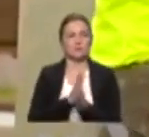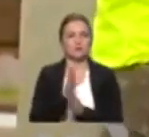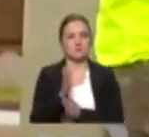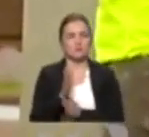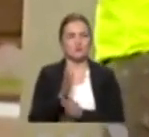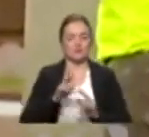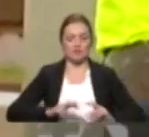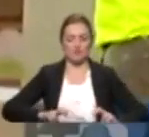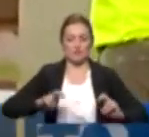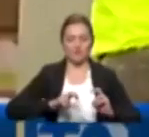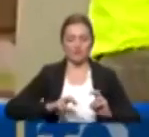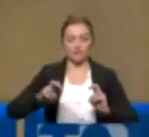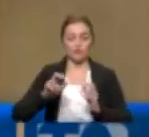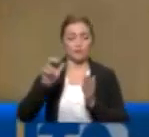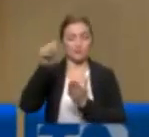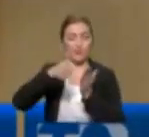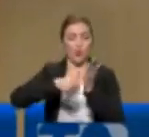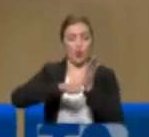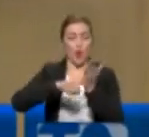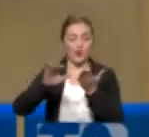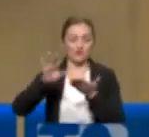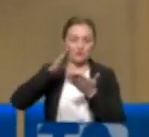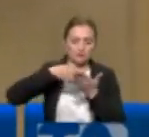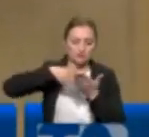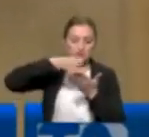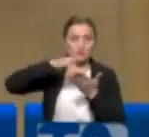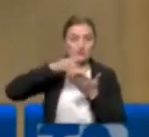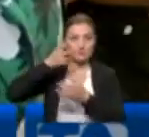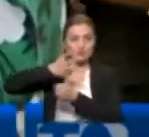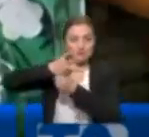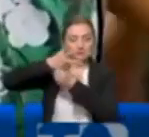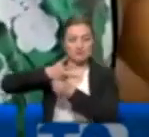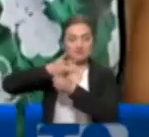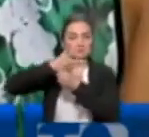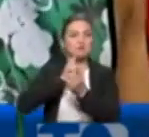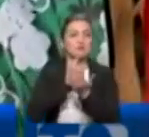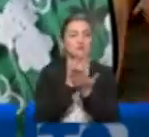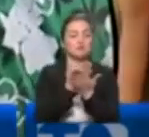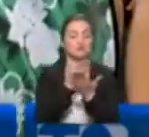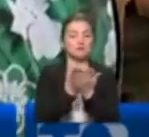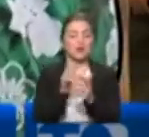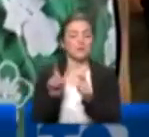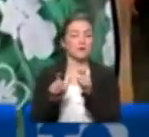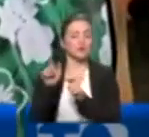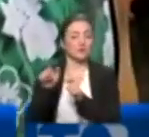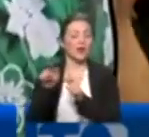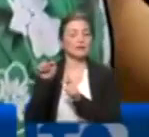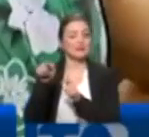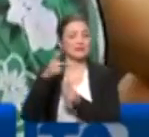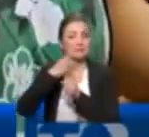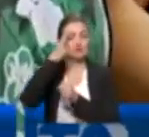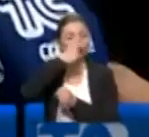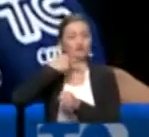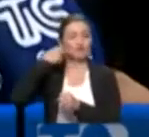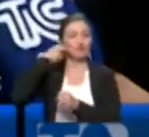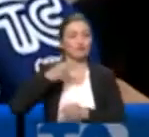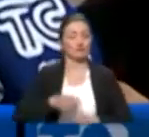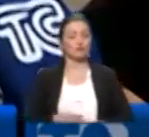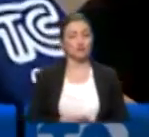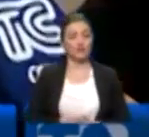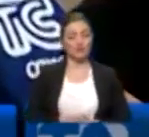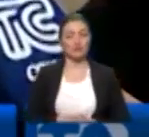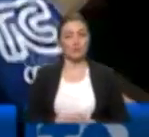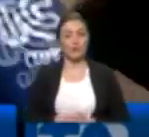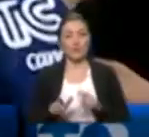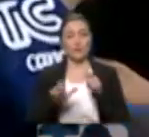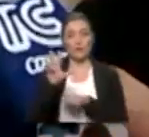especializados levantaron huellas dactilares y recabaron varios videos de seguridad. Aparentemente los asesinos quedaron grabados. Estarían